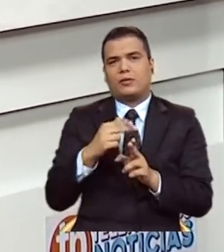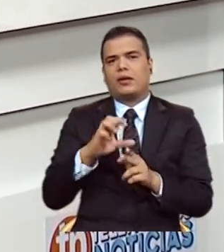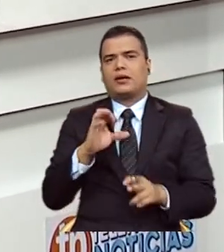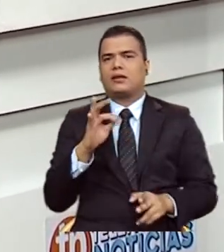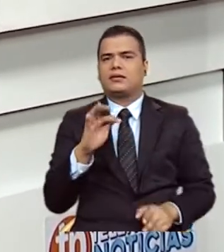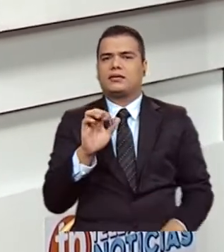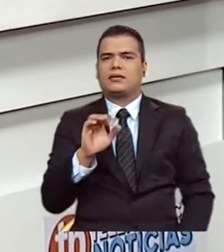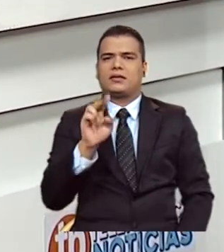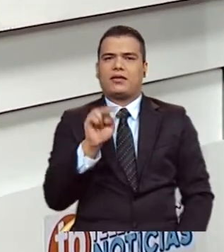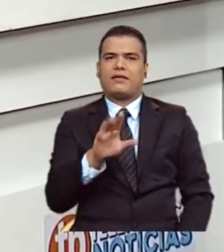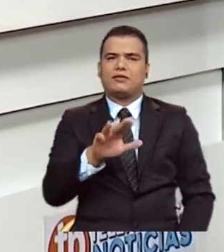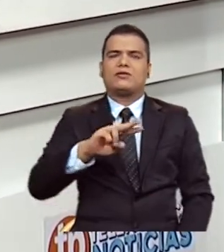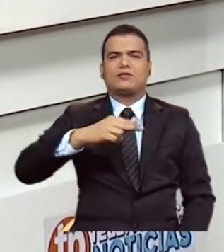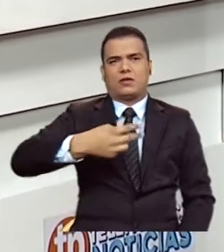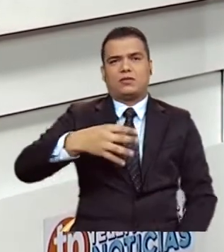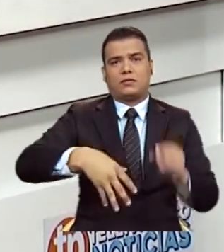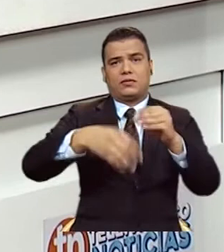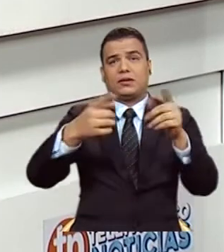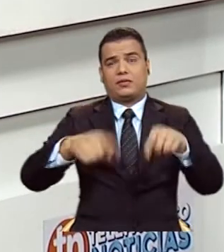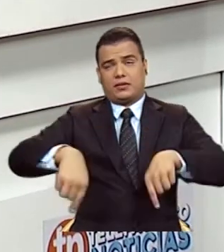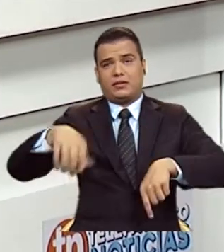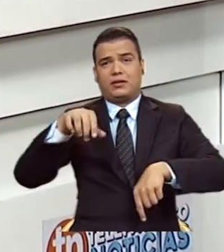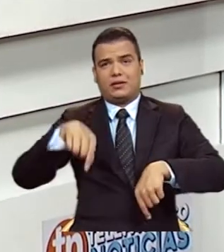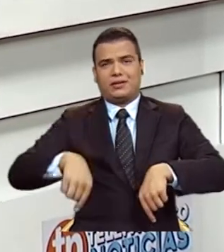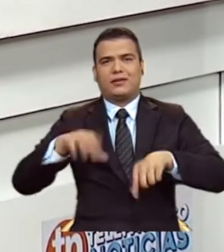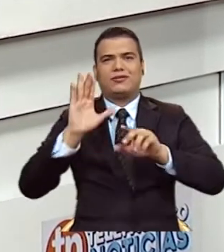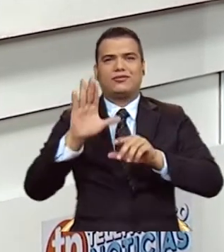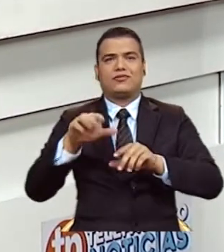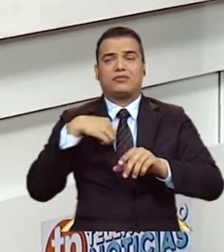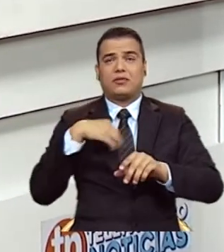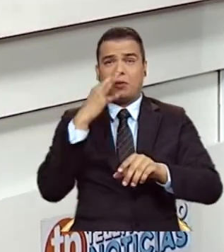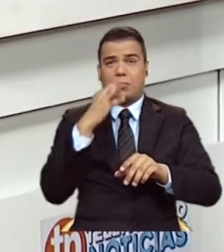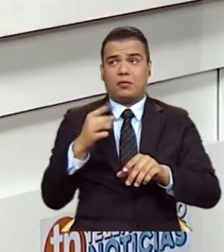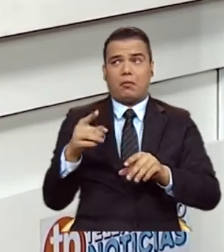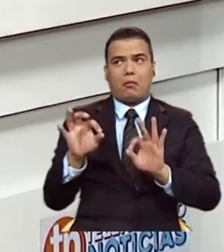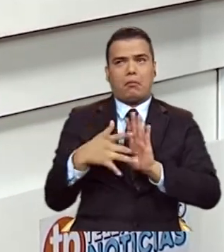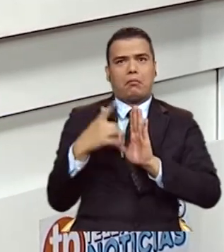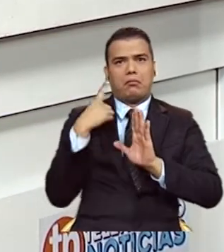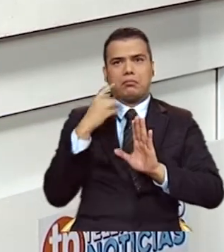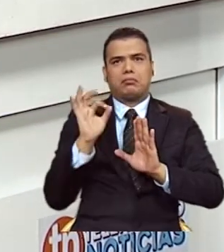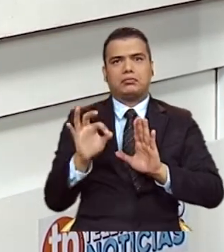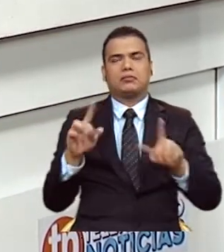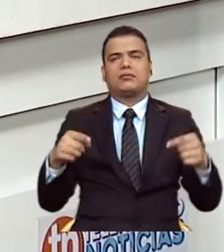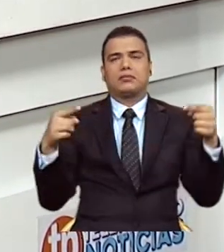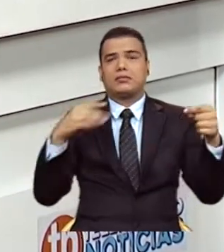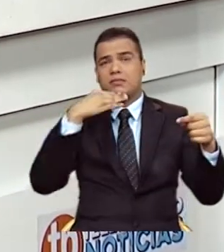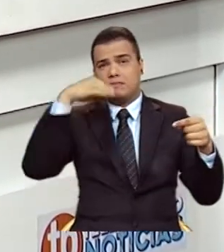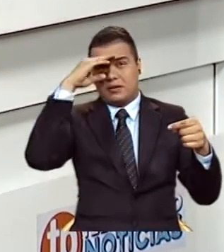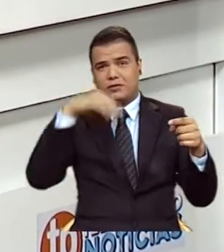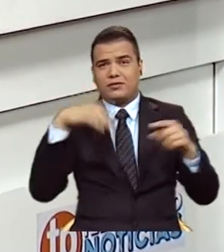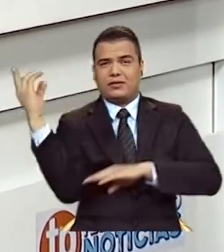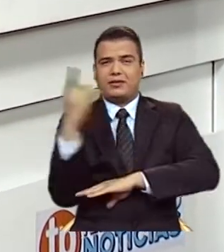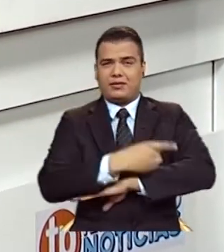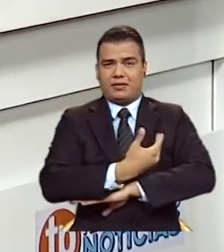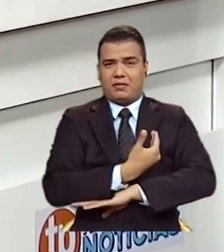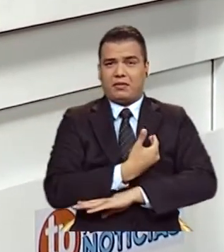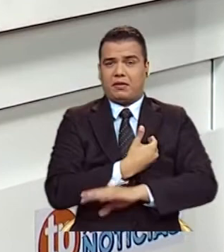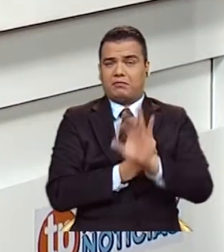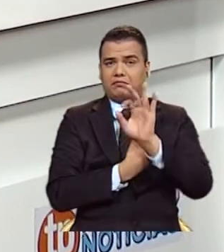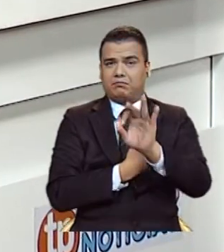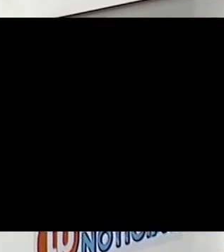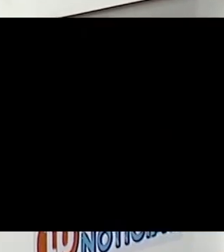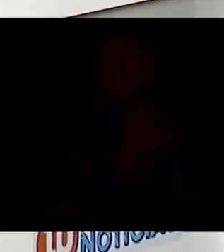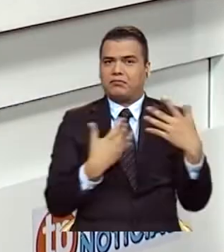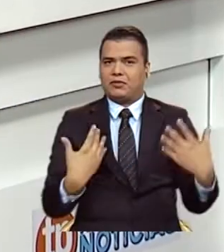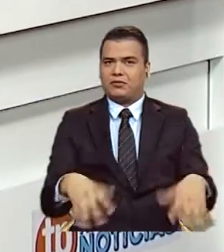local en los playoffs del fútbol colombiano sorprendió en el Metropolitano Deportivo Independiente Medellín en el Día de la Madre.